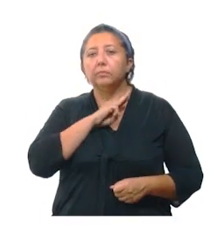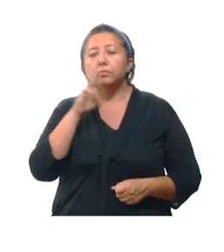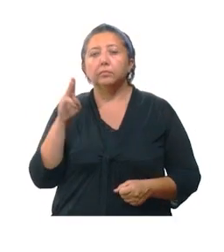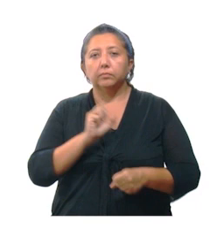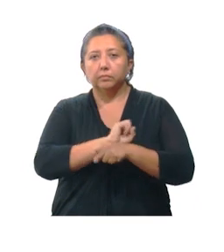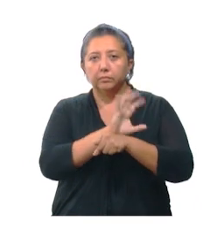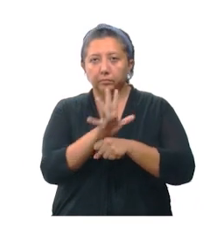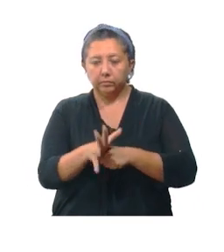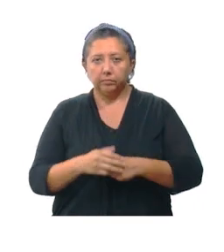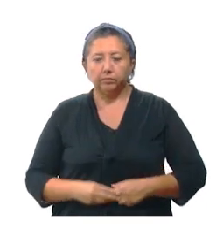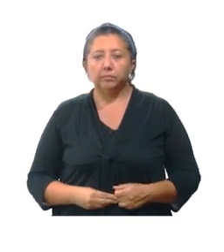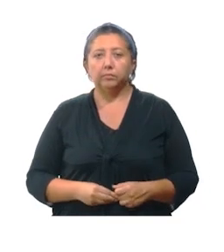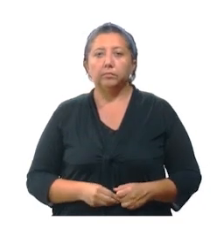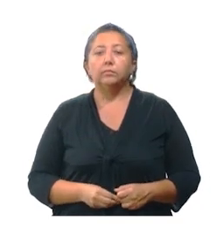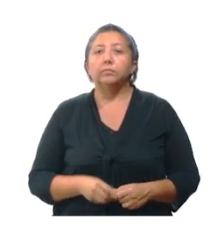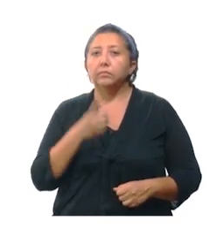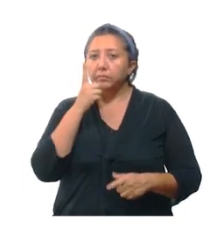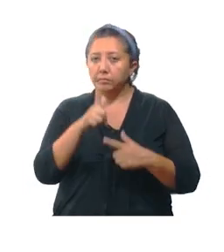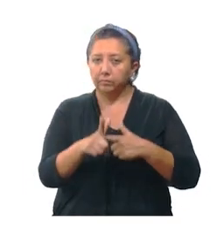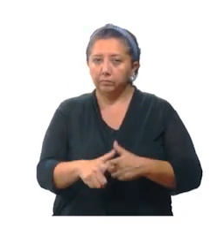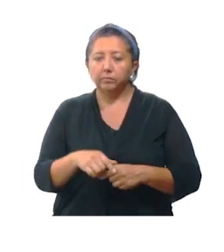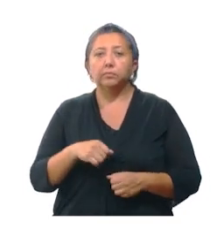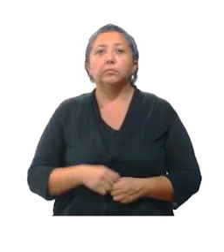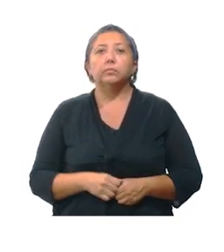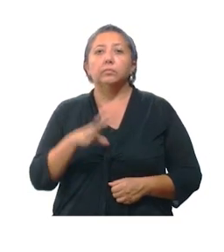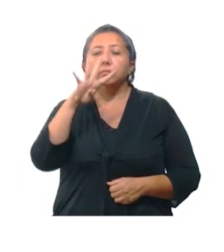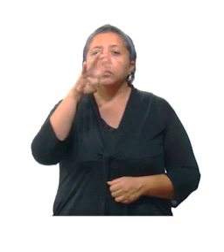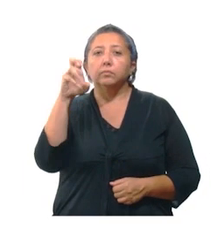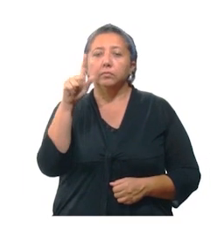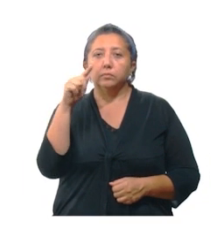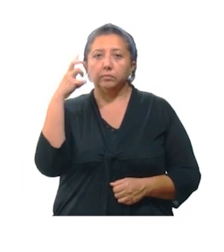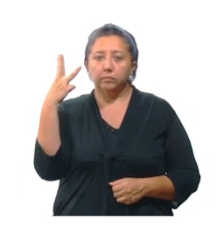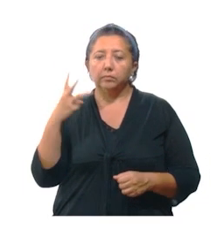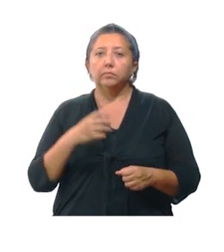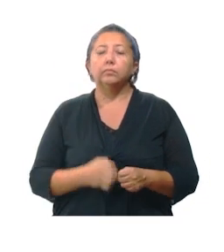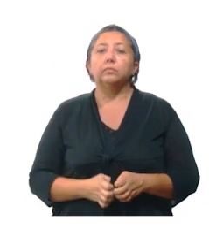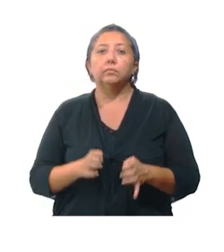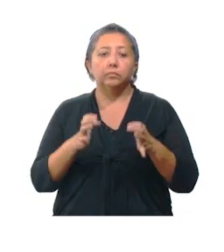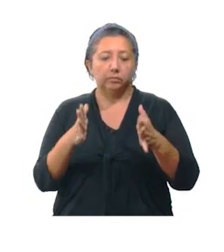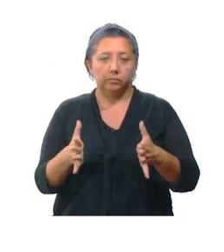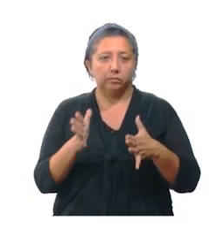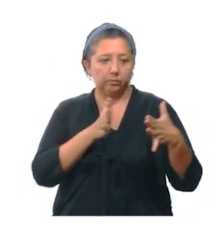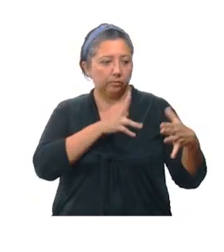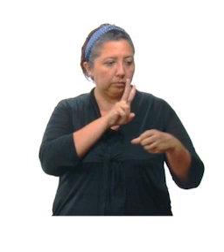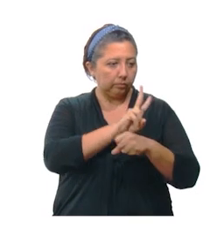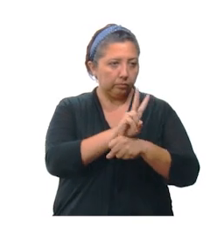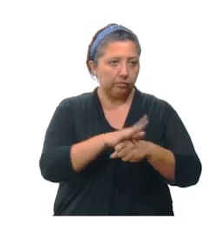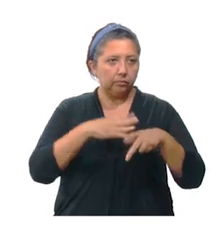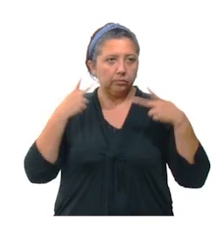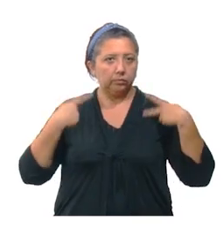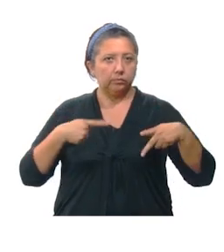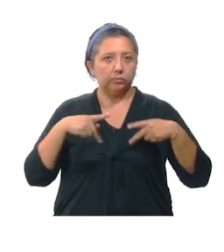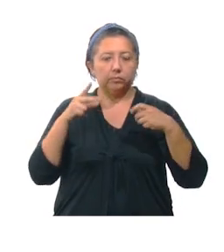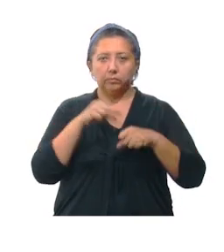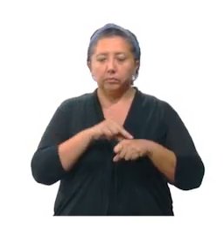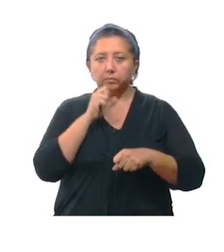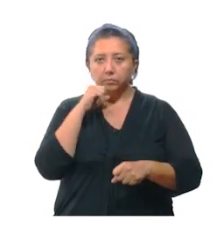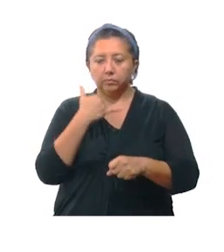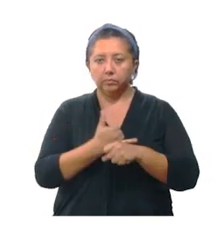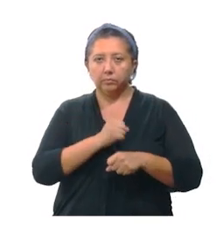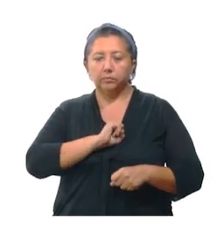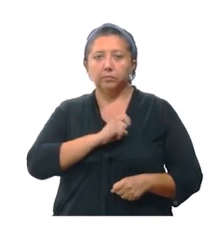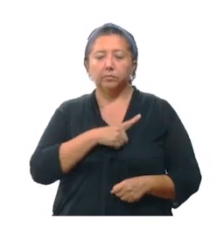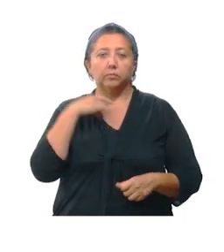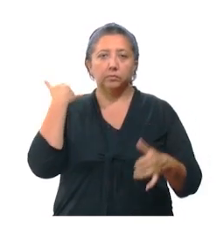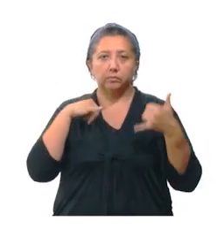fallecidas a causa del coronavirus. De los casos activos, 473 están estables, aislados, monitoreados por personal médico